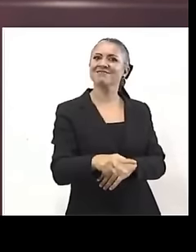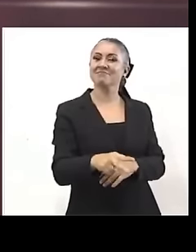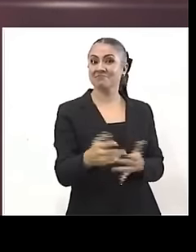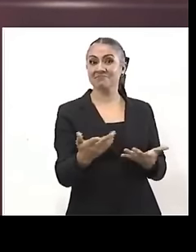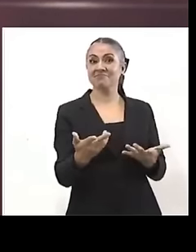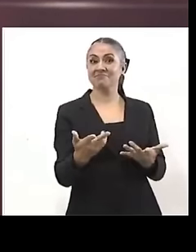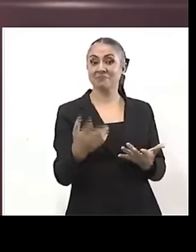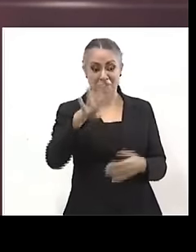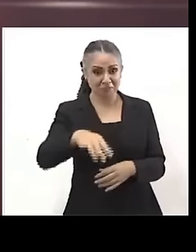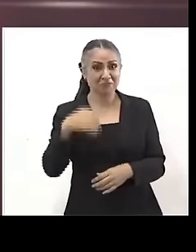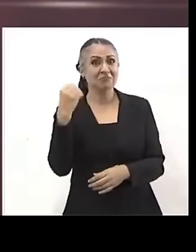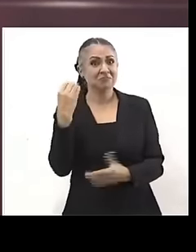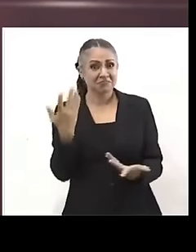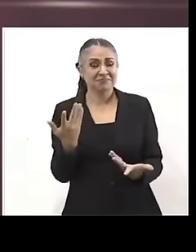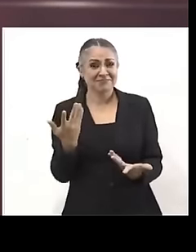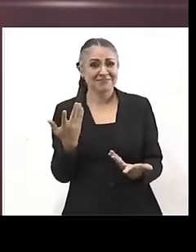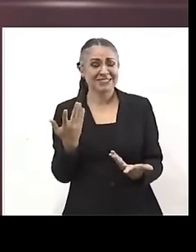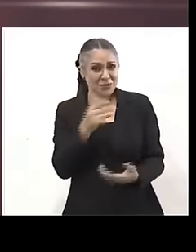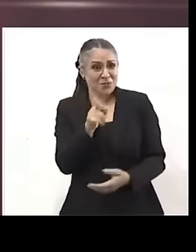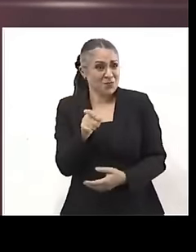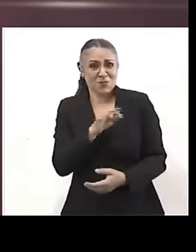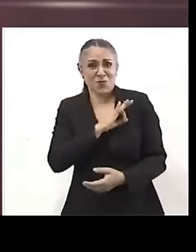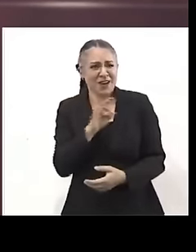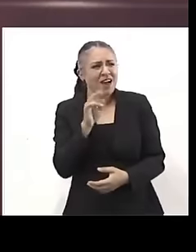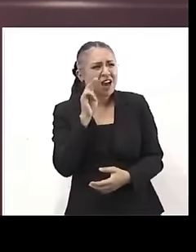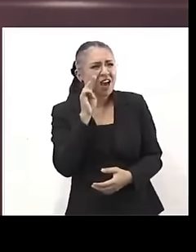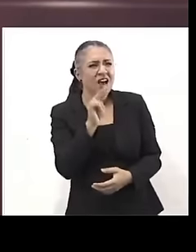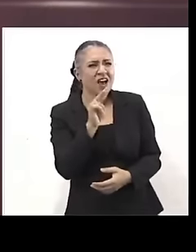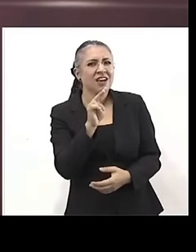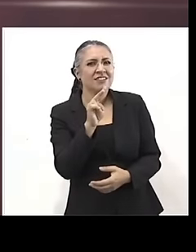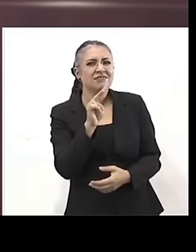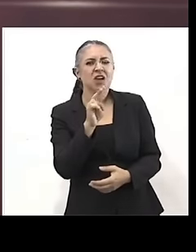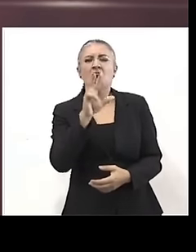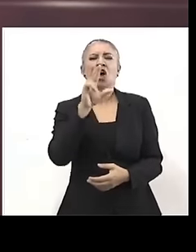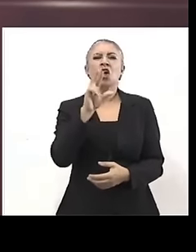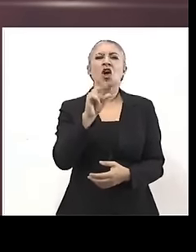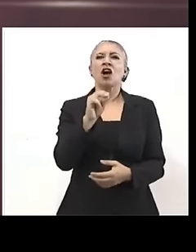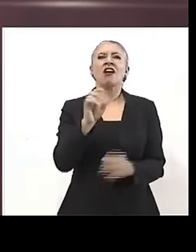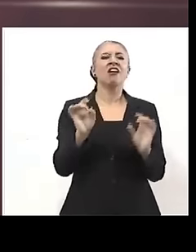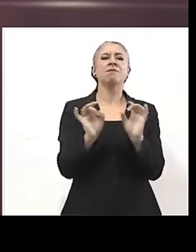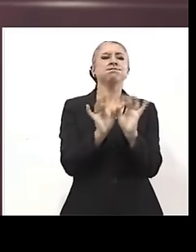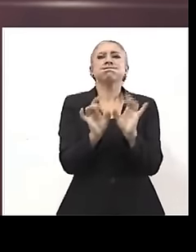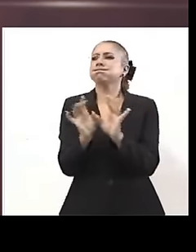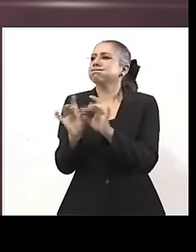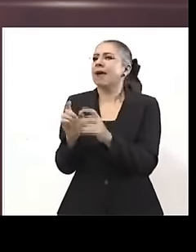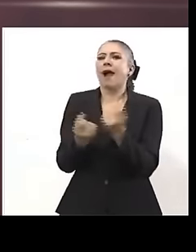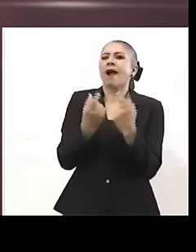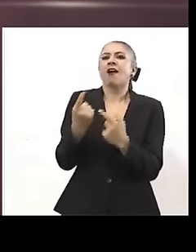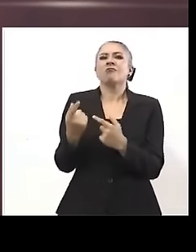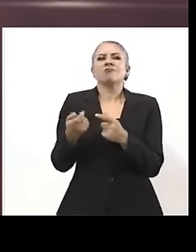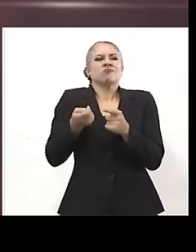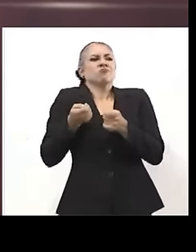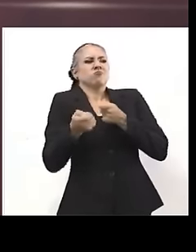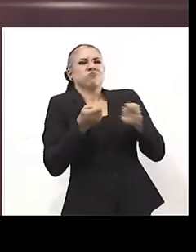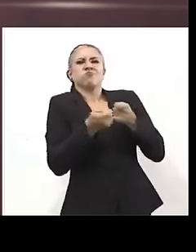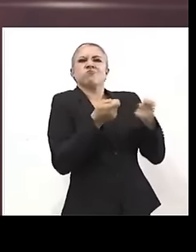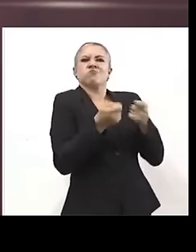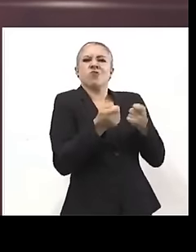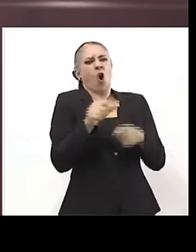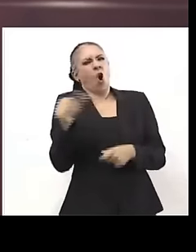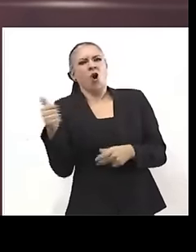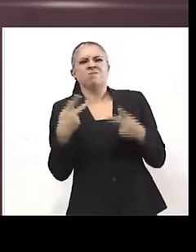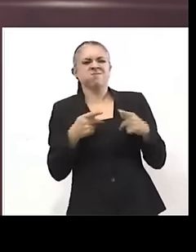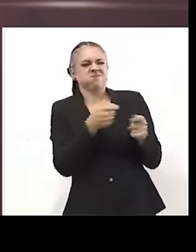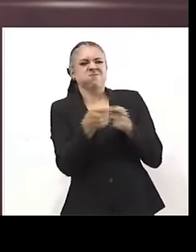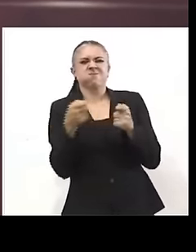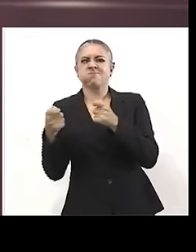eh Y se puedan contrarrestar las campañas de manipulación